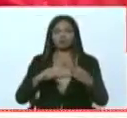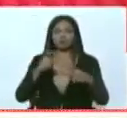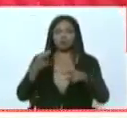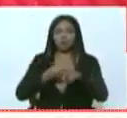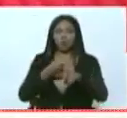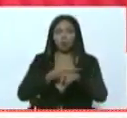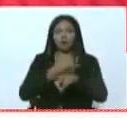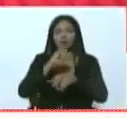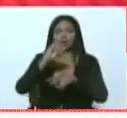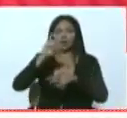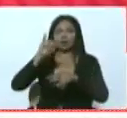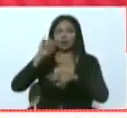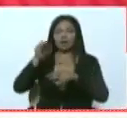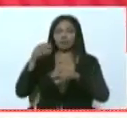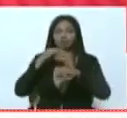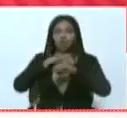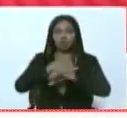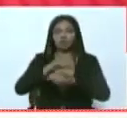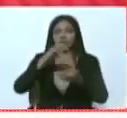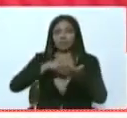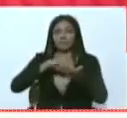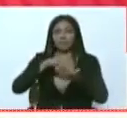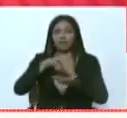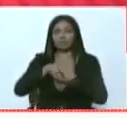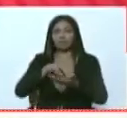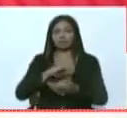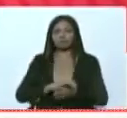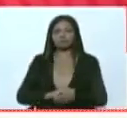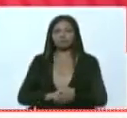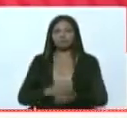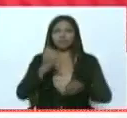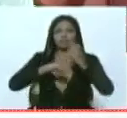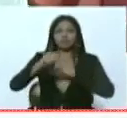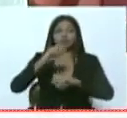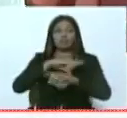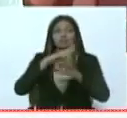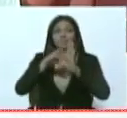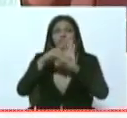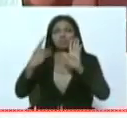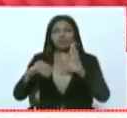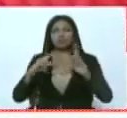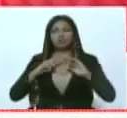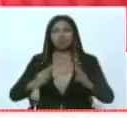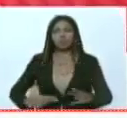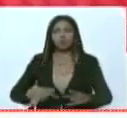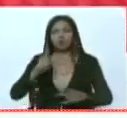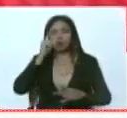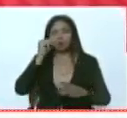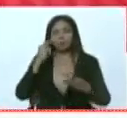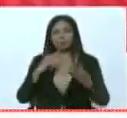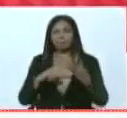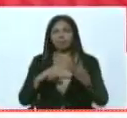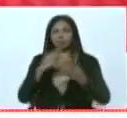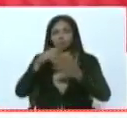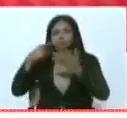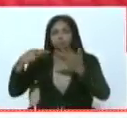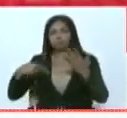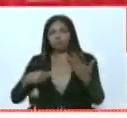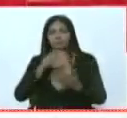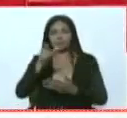gobernador Héctor Rodríguez, por el defensor de derechos humanos, Larry Daboy, entre